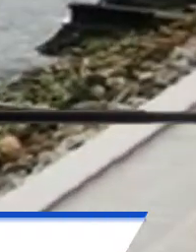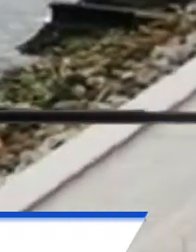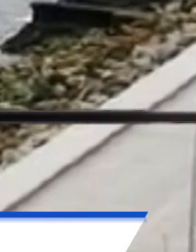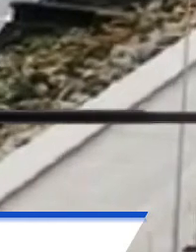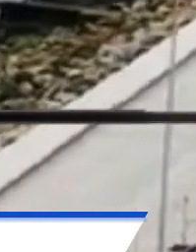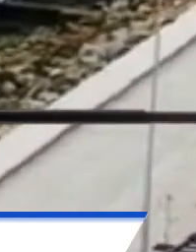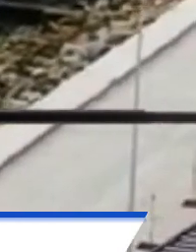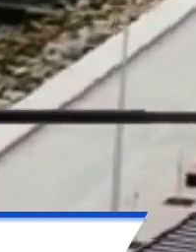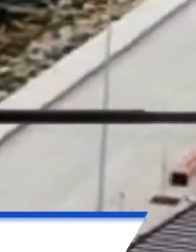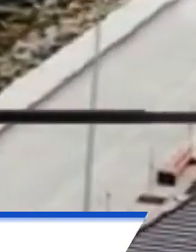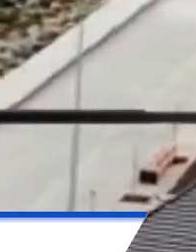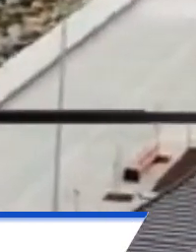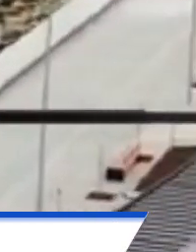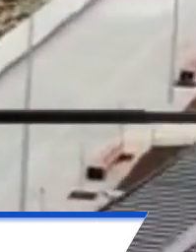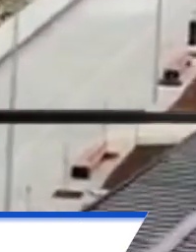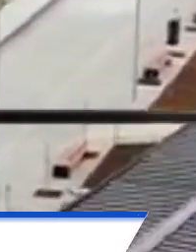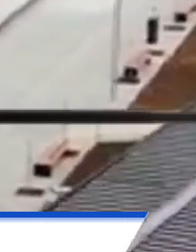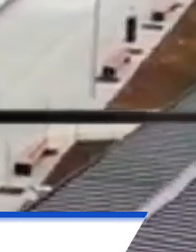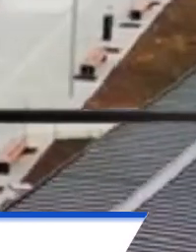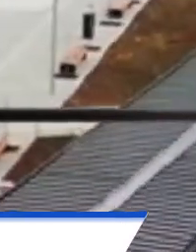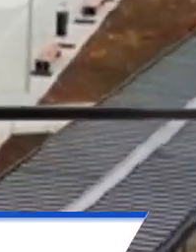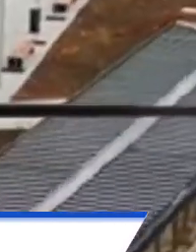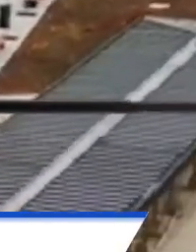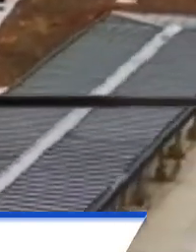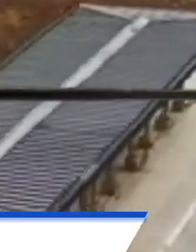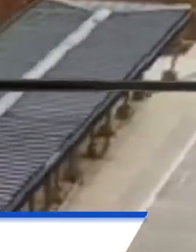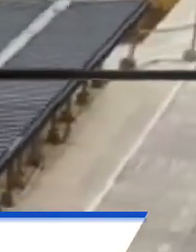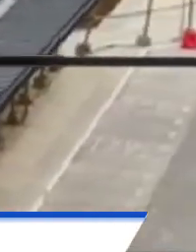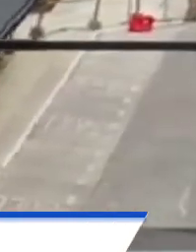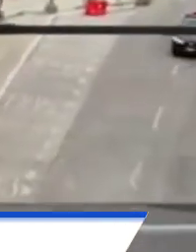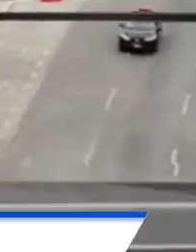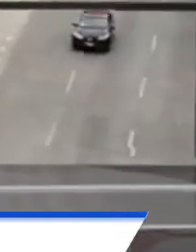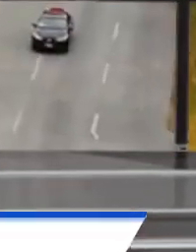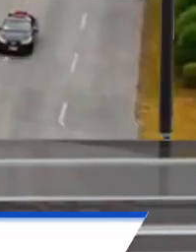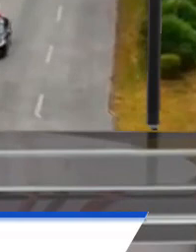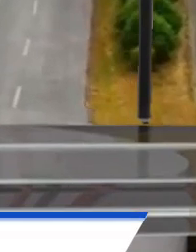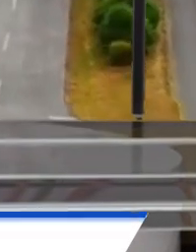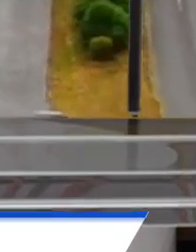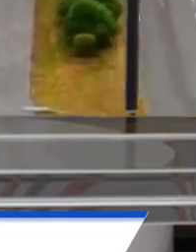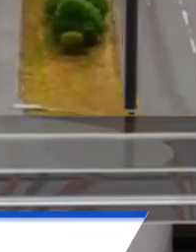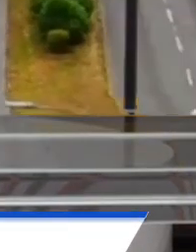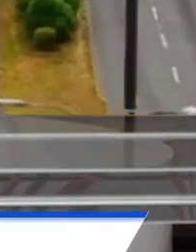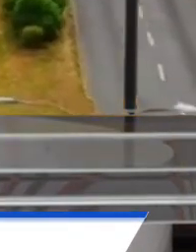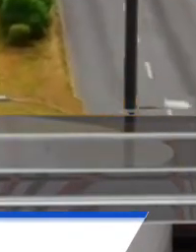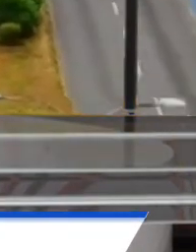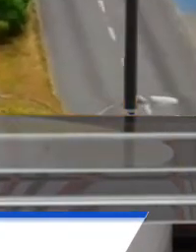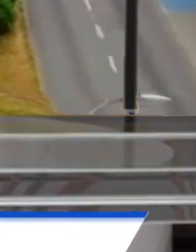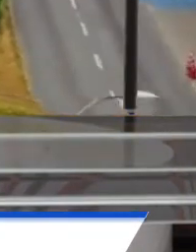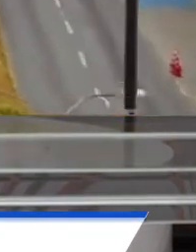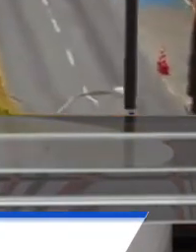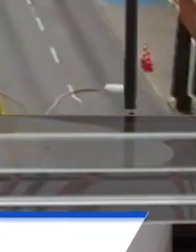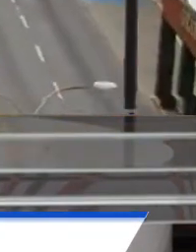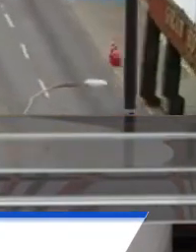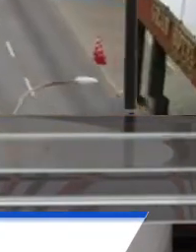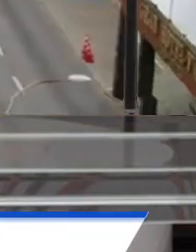Estamos llegando al final de otra nueva edición de esto que es Fray Noticias. Como siempre, toda la información más sobresaliente de la jornada está aquí a través de nuestras